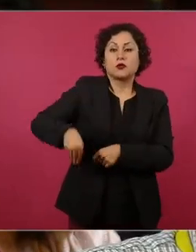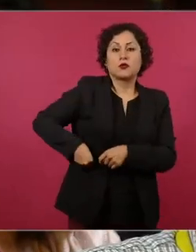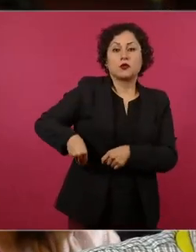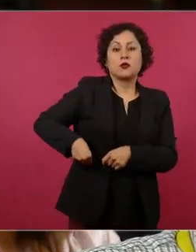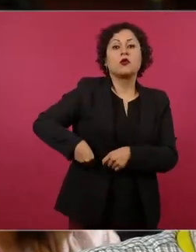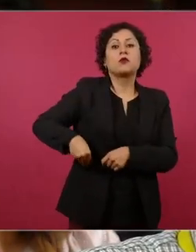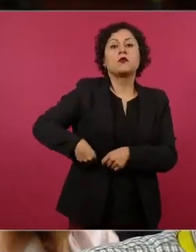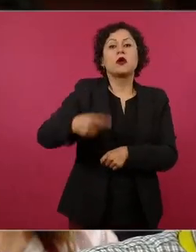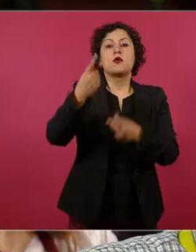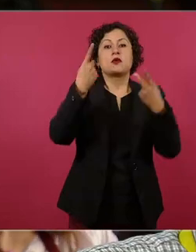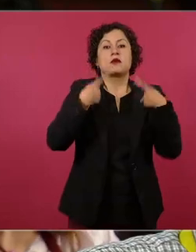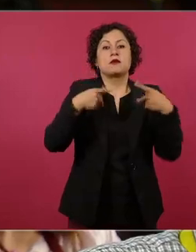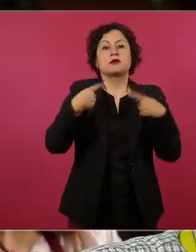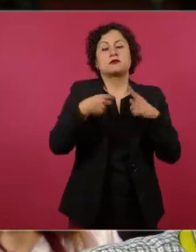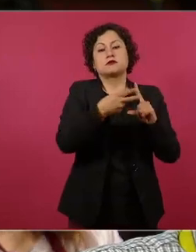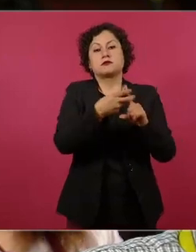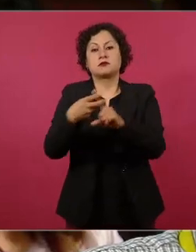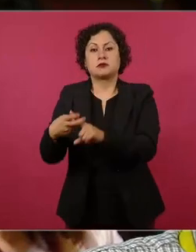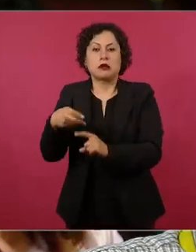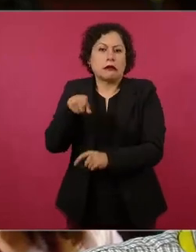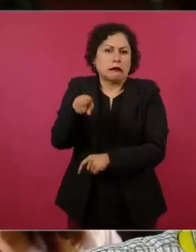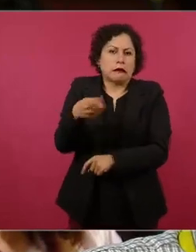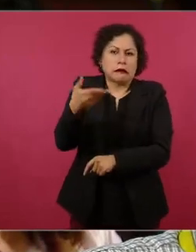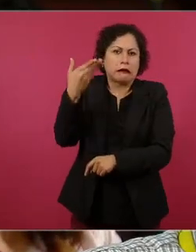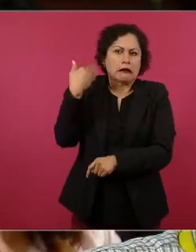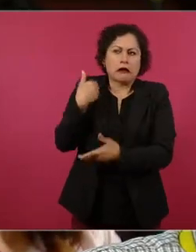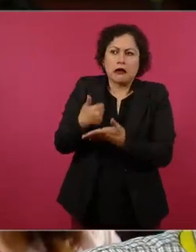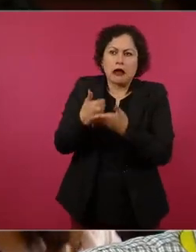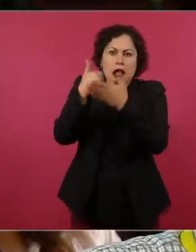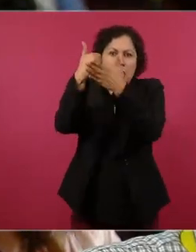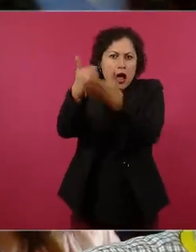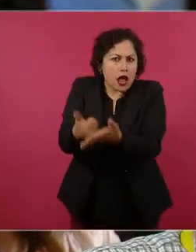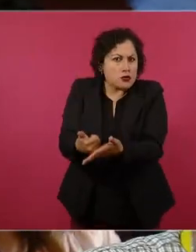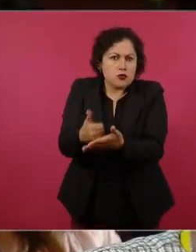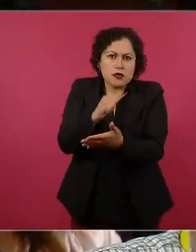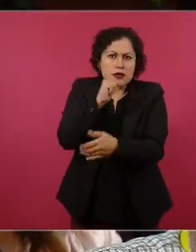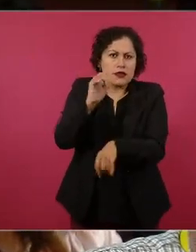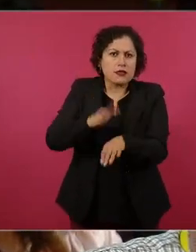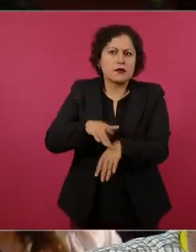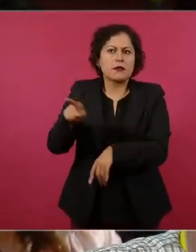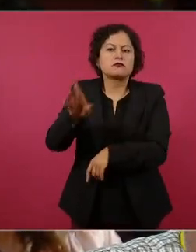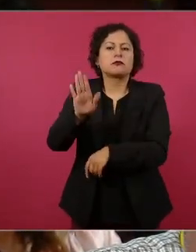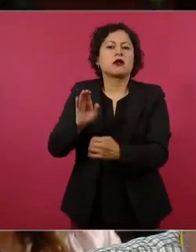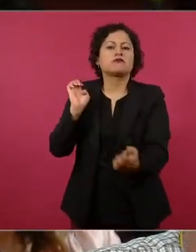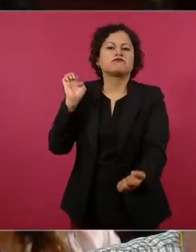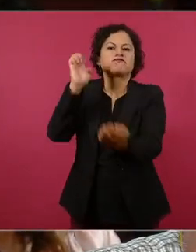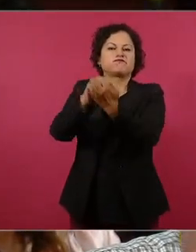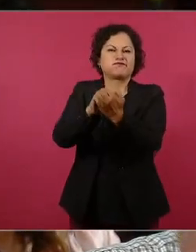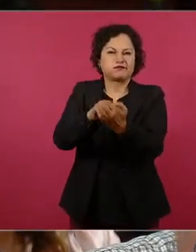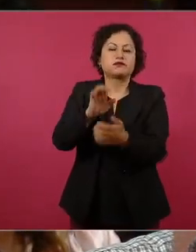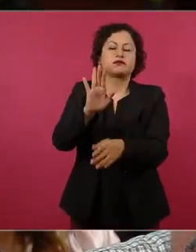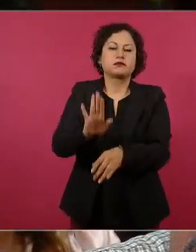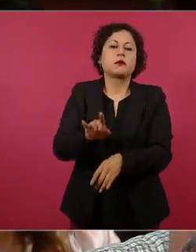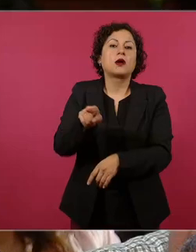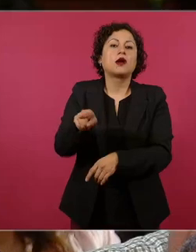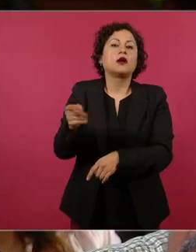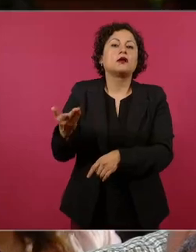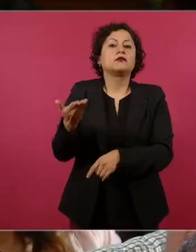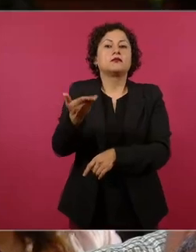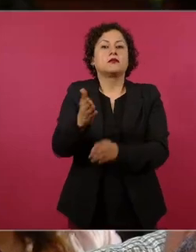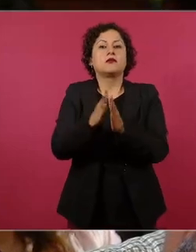un favor a uno de ellos, que es conocido de ella y el cual la engañó pidiéndole de favor que fuera a